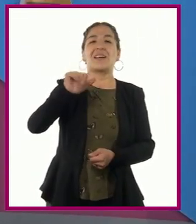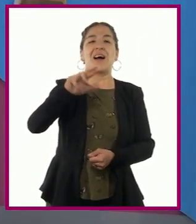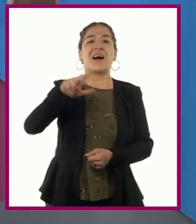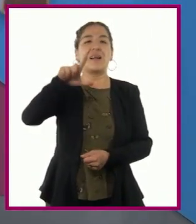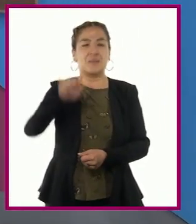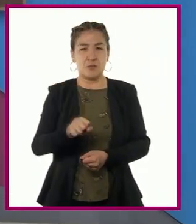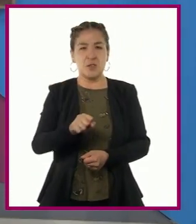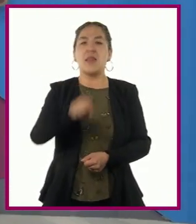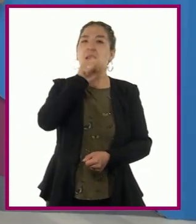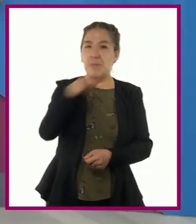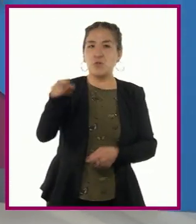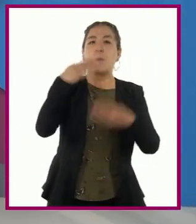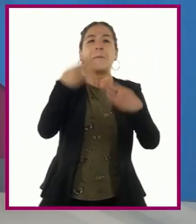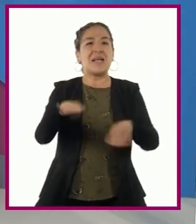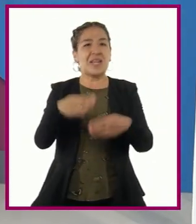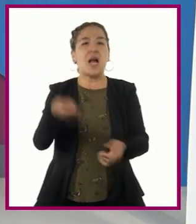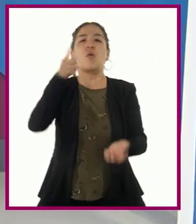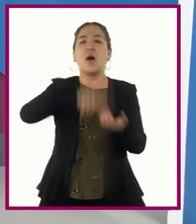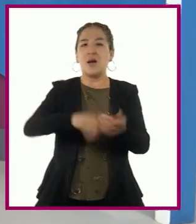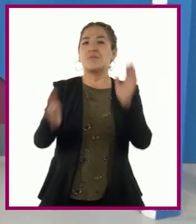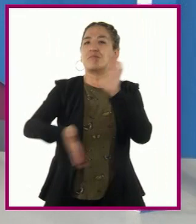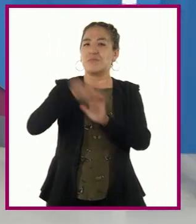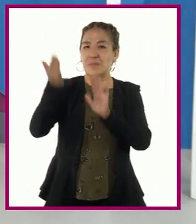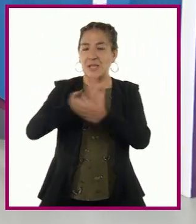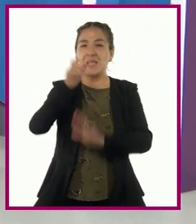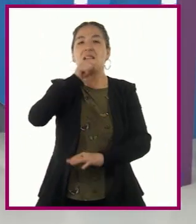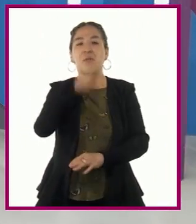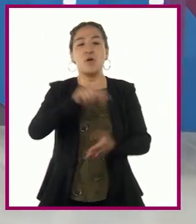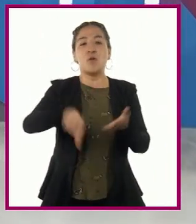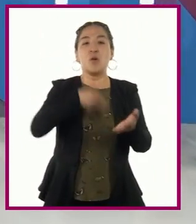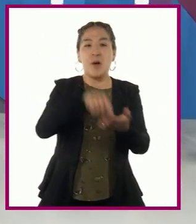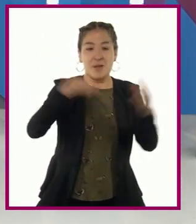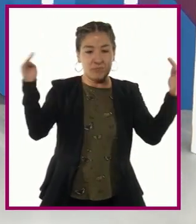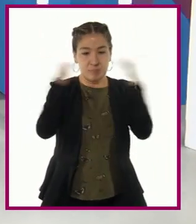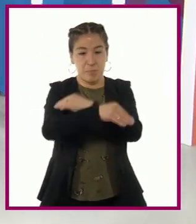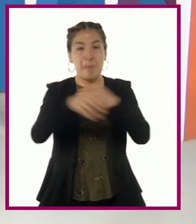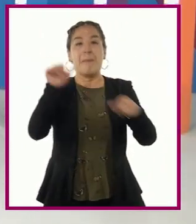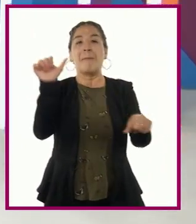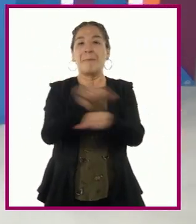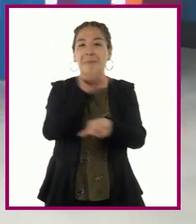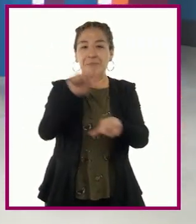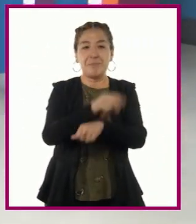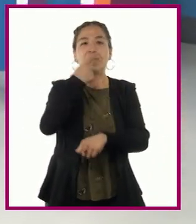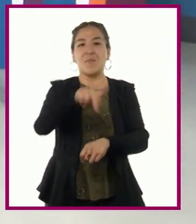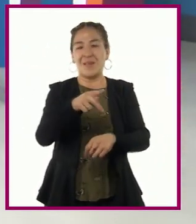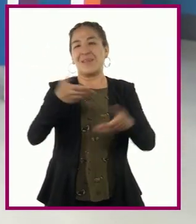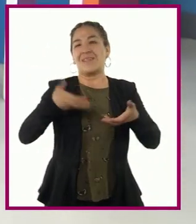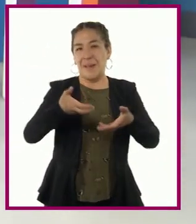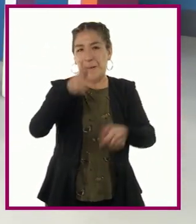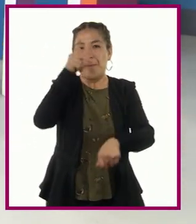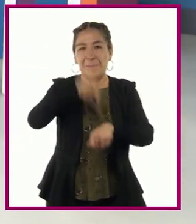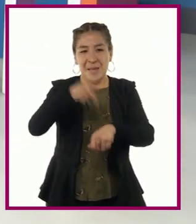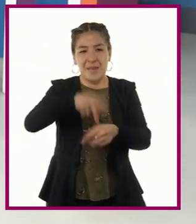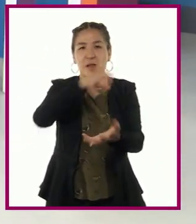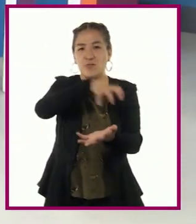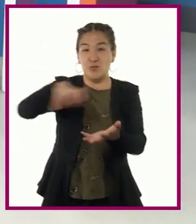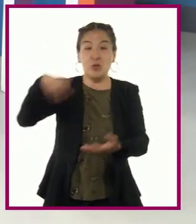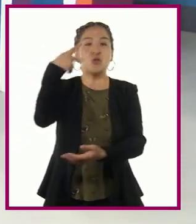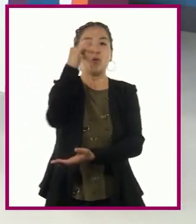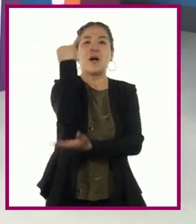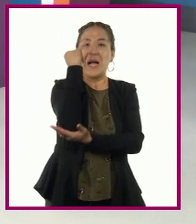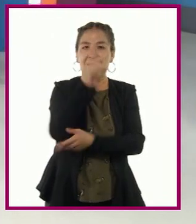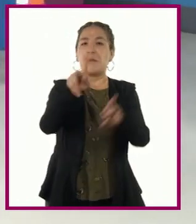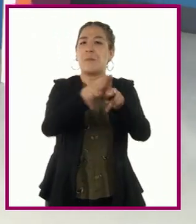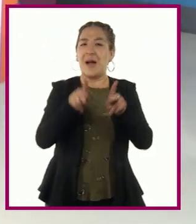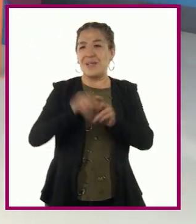se crearon mercados establecidos, se mandaron ensanchar y empedrar las calles, se embellecieron parques y jardines,